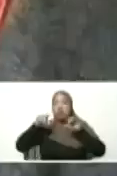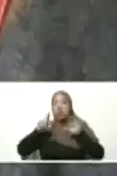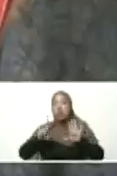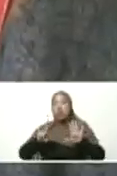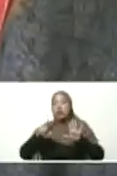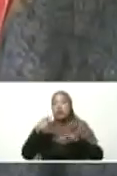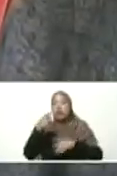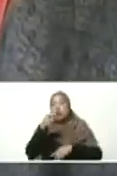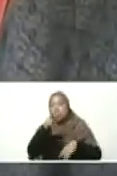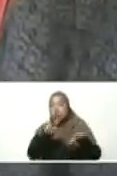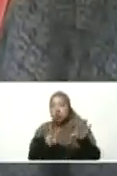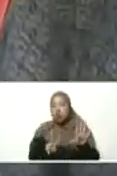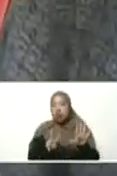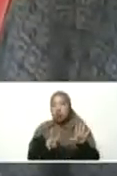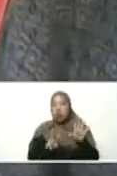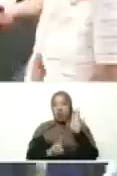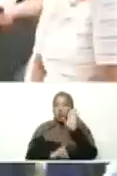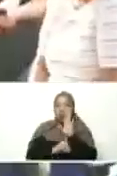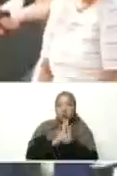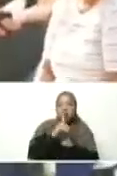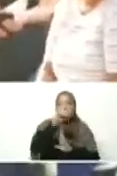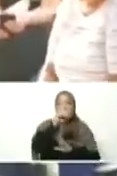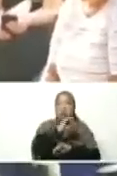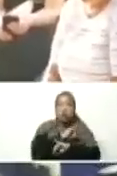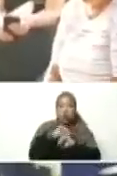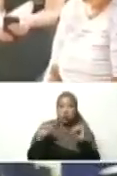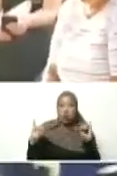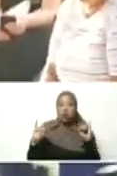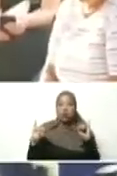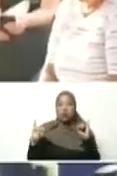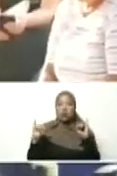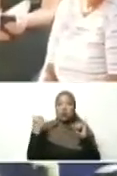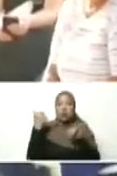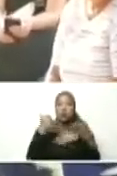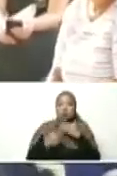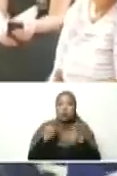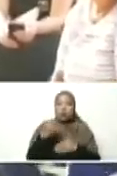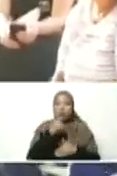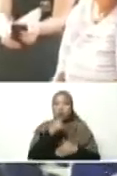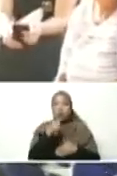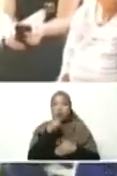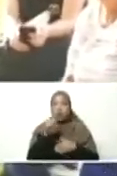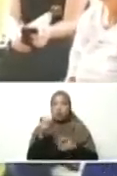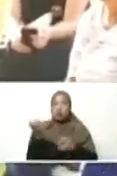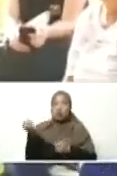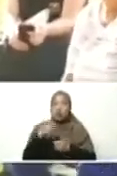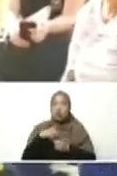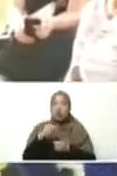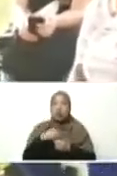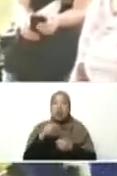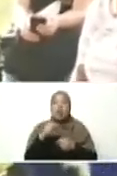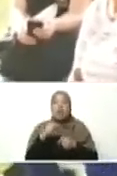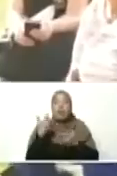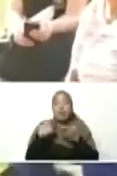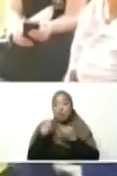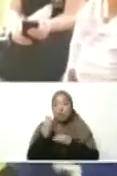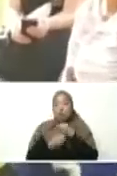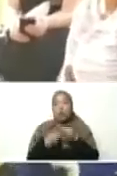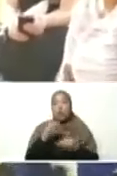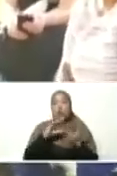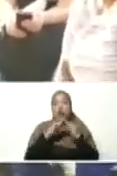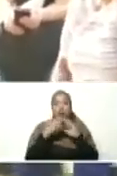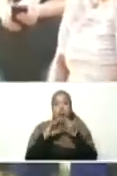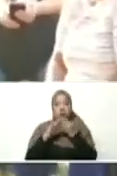en el desarrollo de la fórmula de los consejos comunales surgió la fórmula de la agregación, la articulación de las